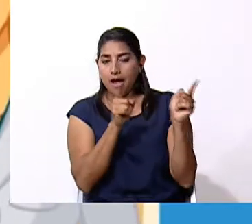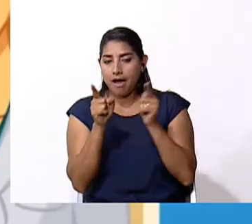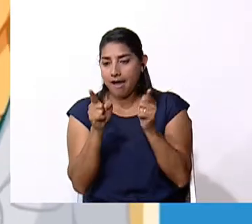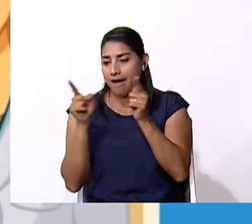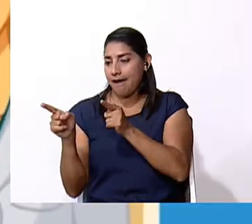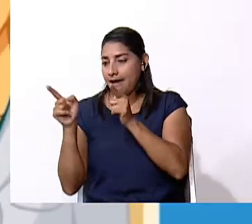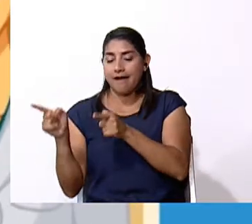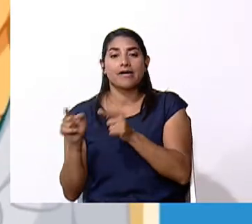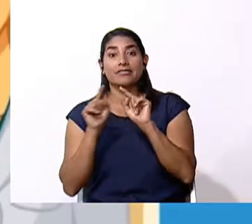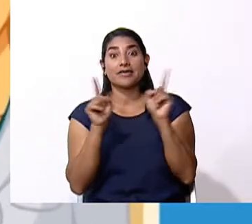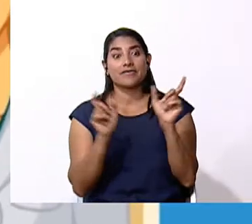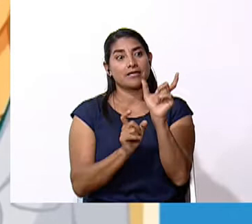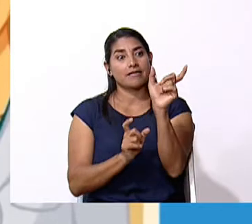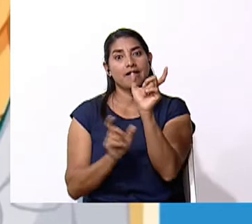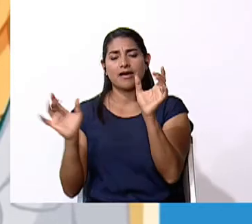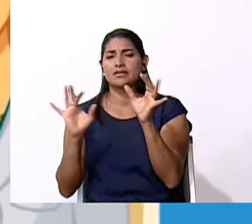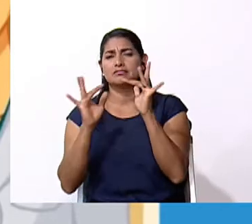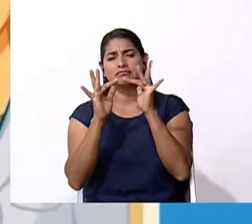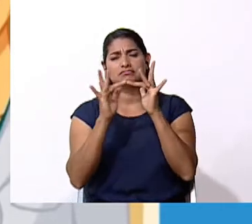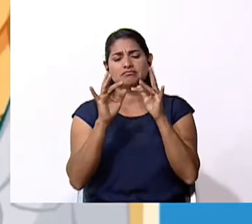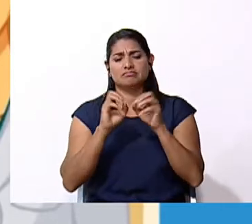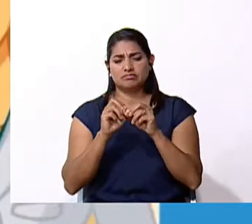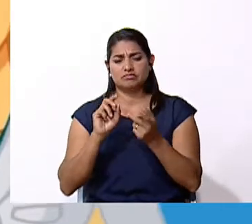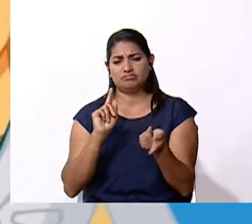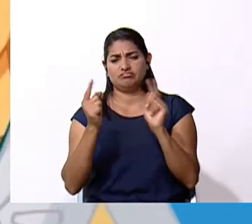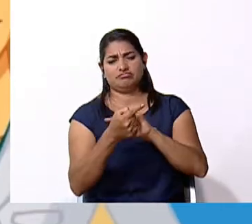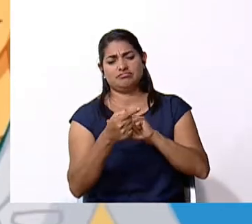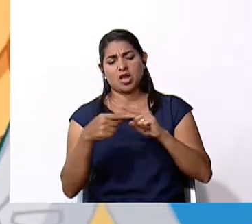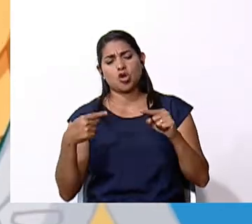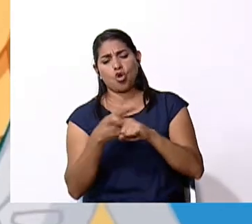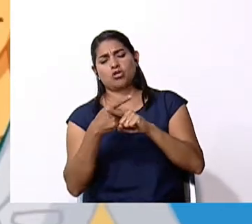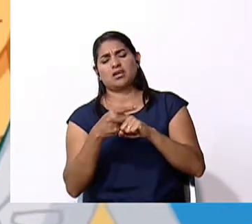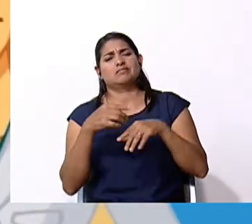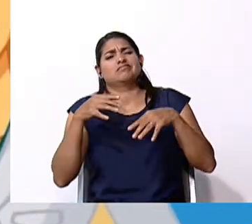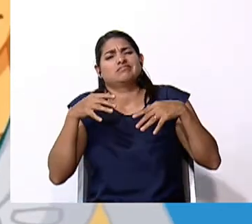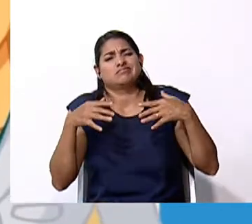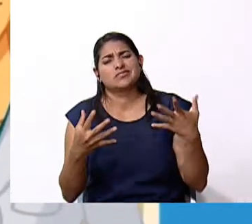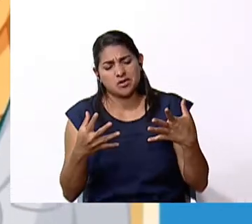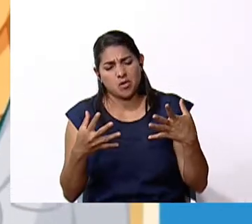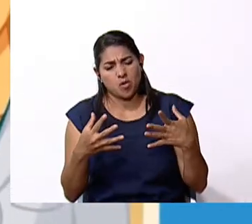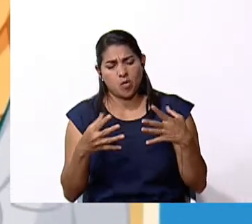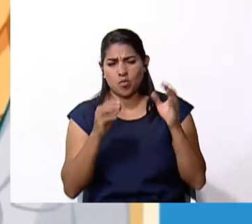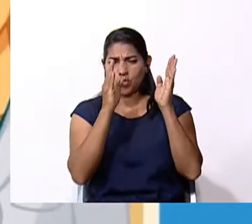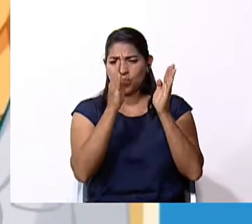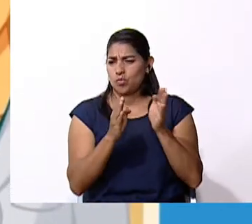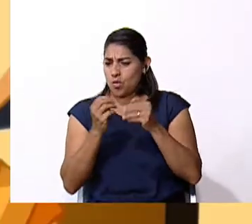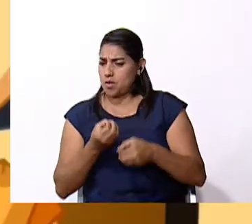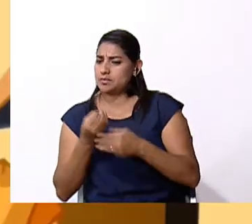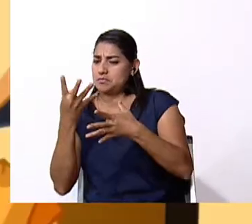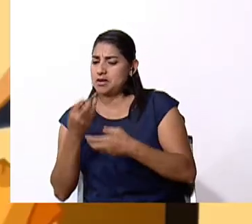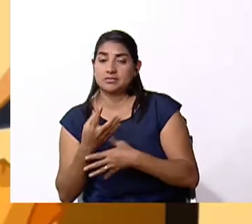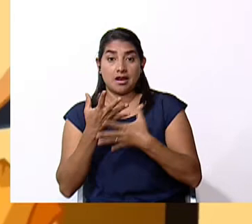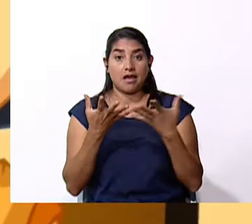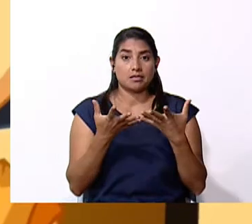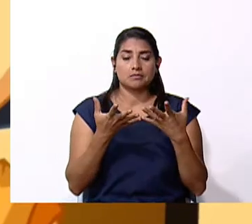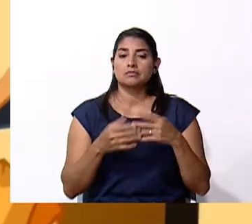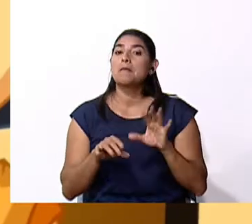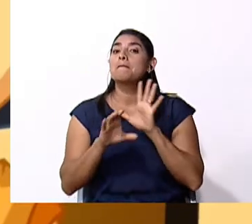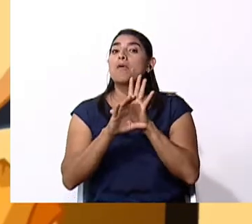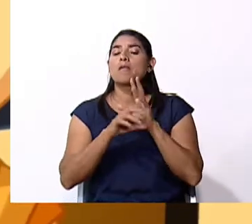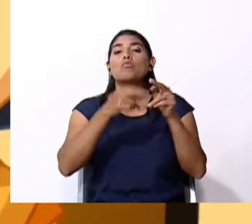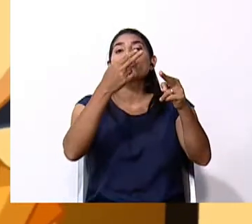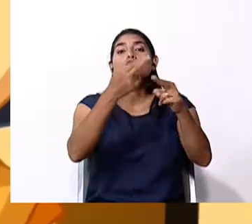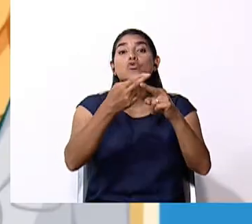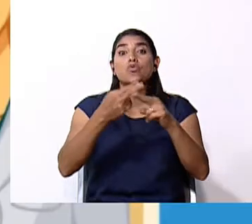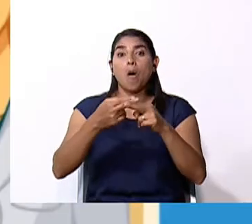de conectores son los conectores de oposición. ¿Qué tipo de relación entre los enunciados expresarán? Por el nombre que